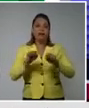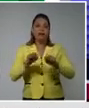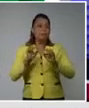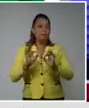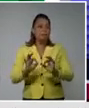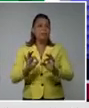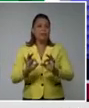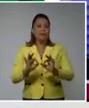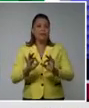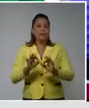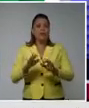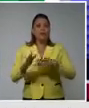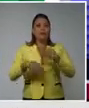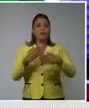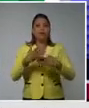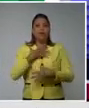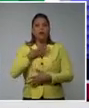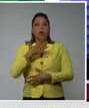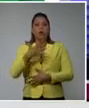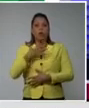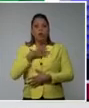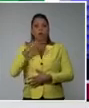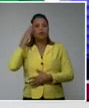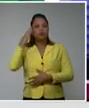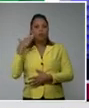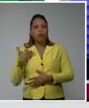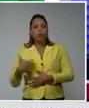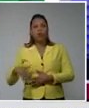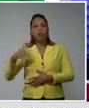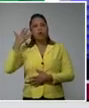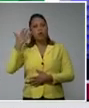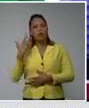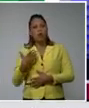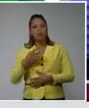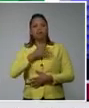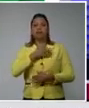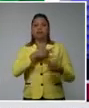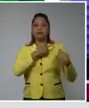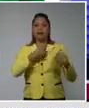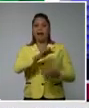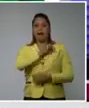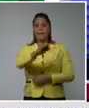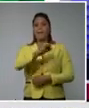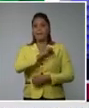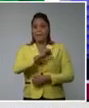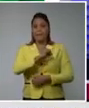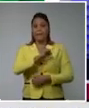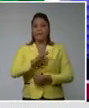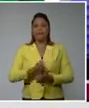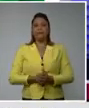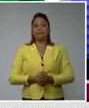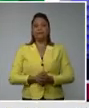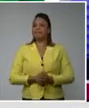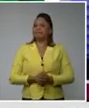una falta de aire intensa, sudoración, hace una parada cardíaca en asistolia, de la cual